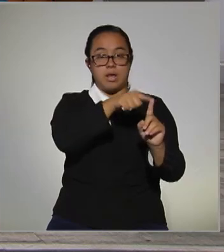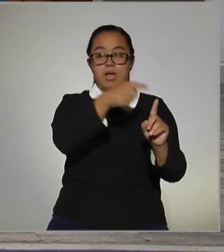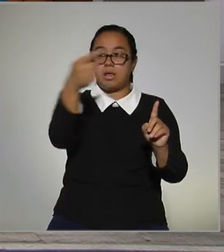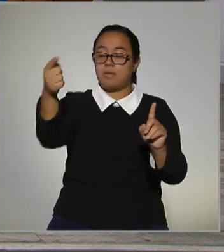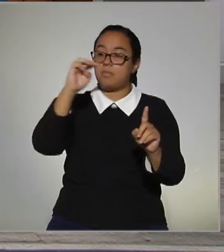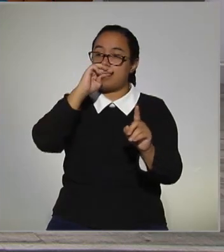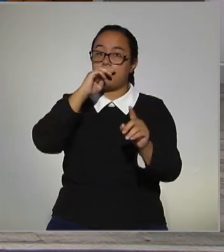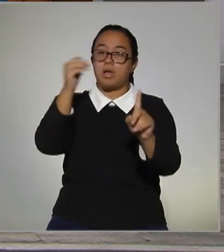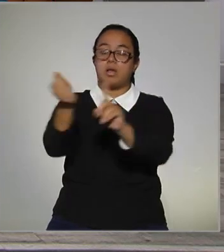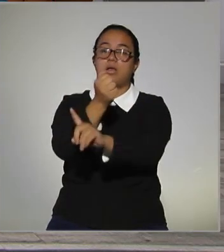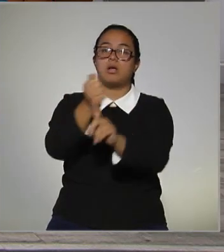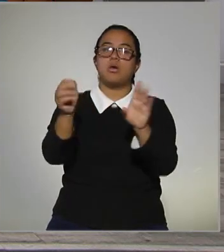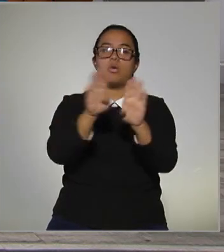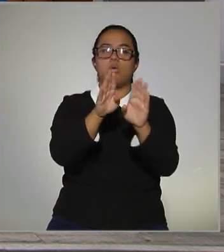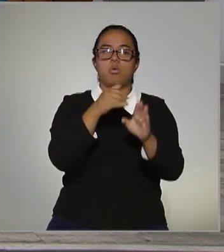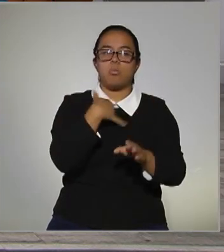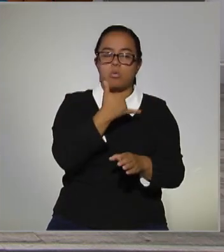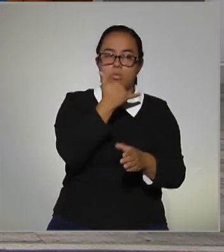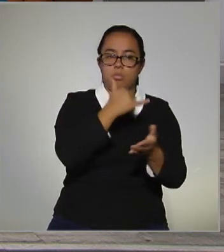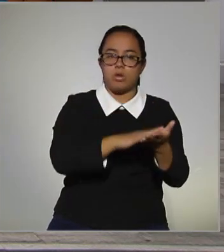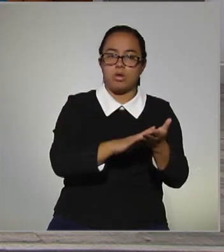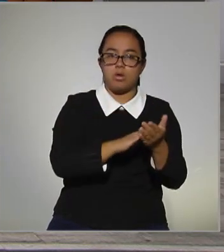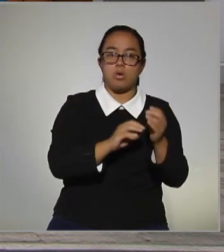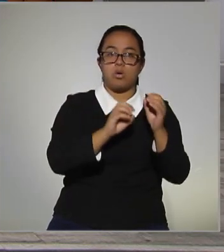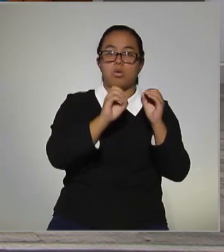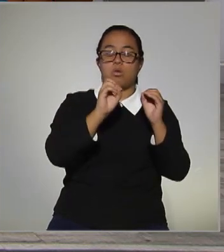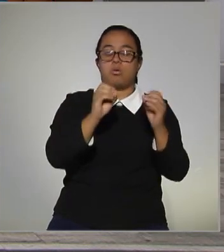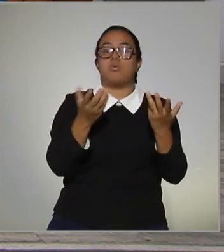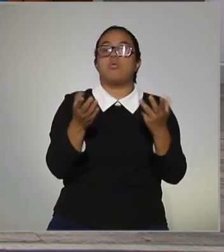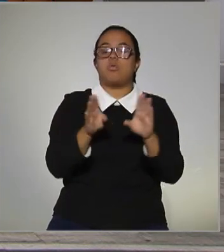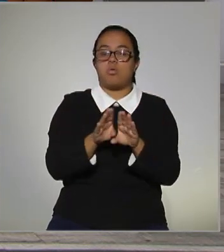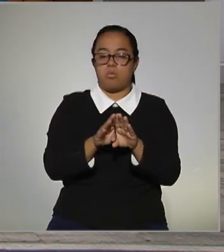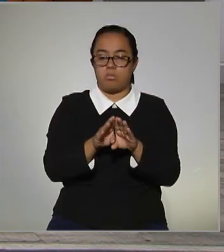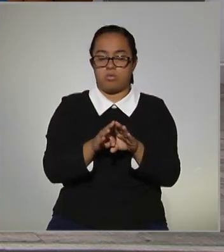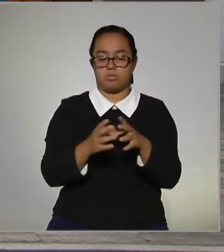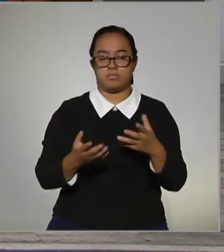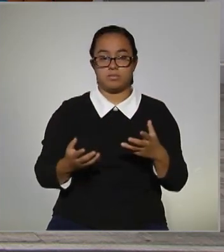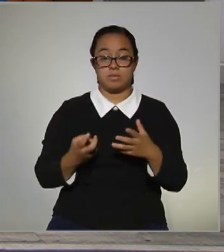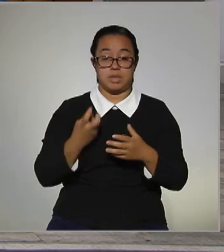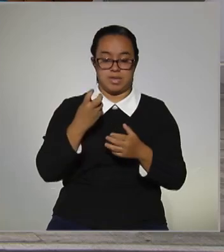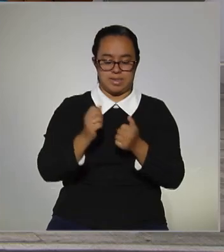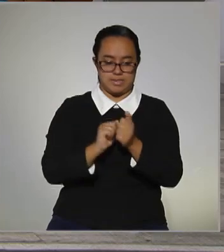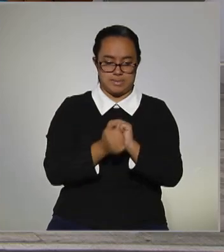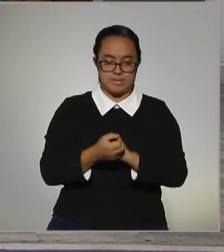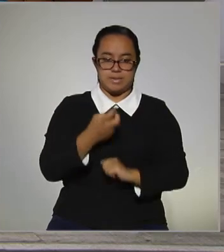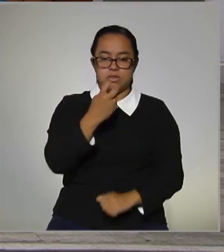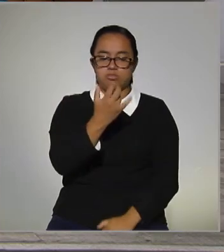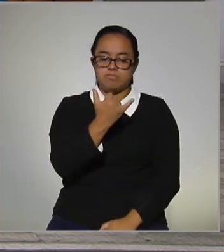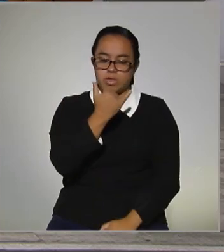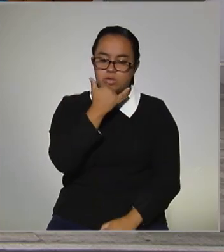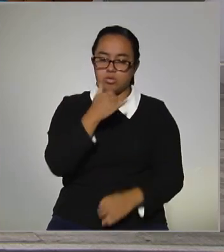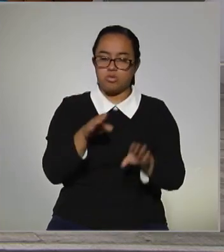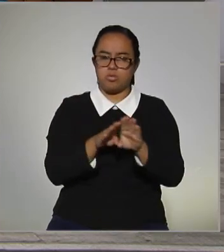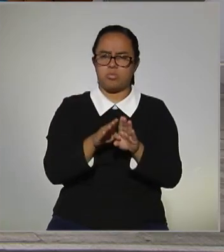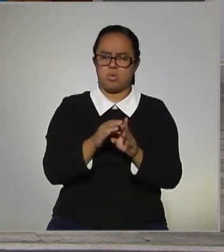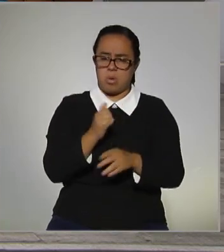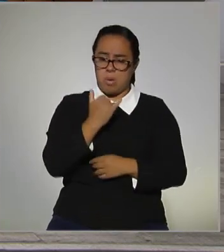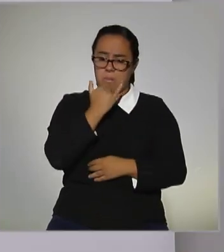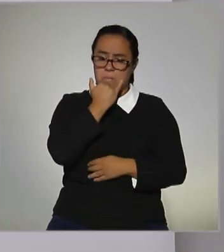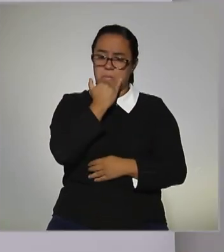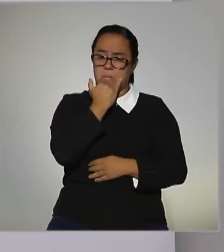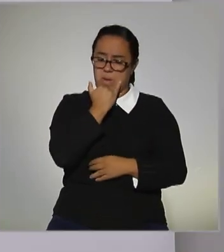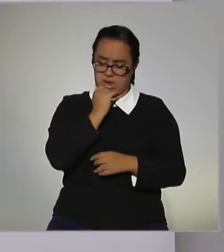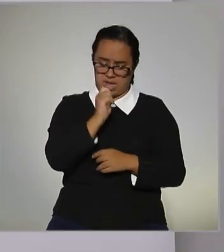mamá? ¿Cómo le hago para mi papá que le era infiel a mi papá? Y es ahí donde empezamos a ver el tema del perdón. El perdón no es un regalo a tu